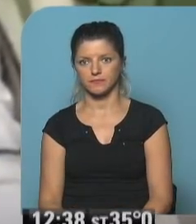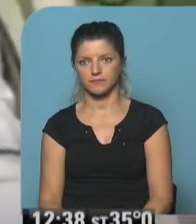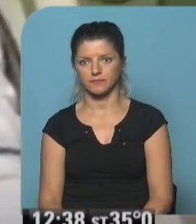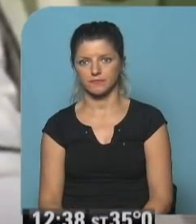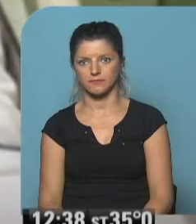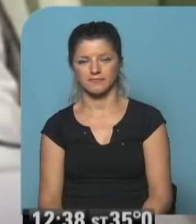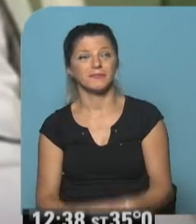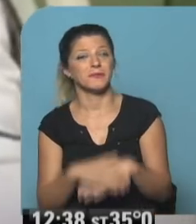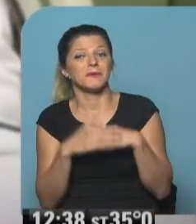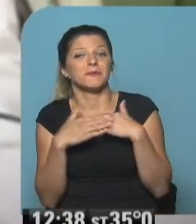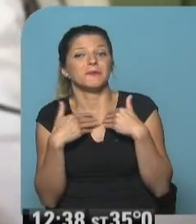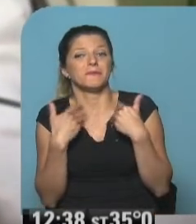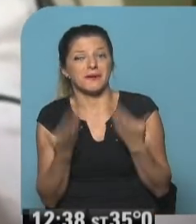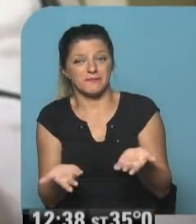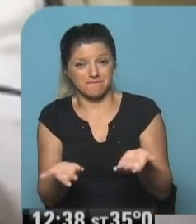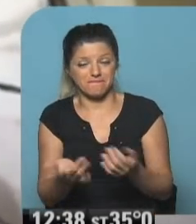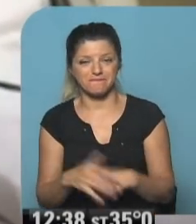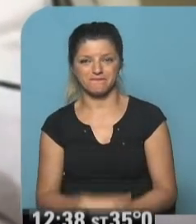Bueno.